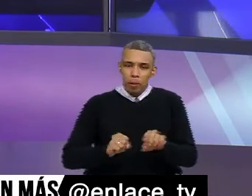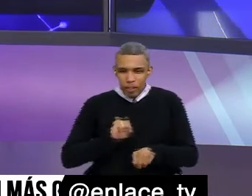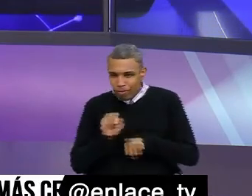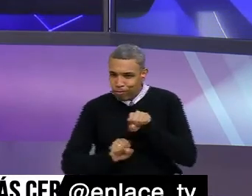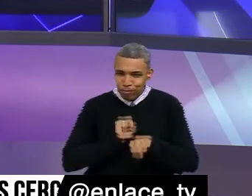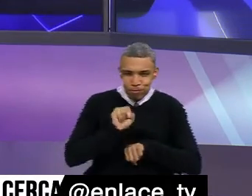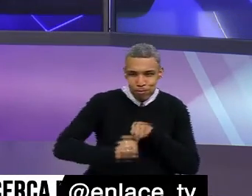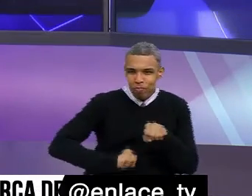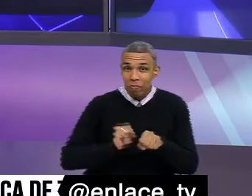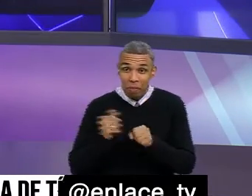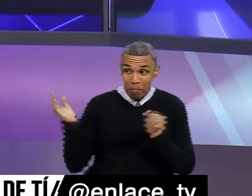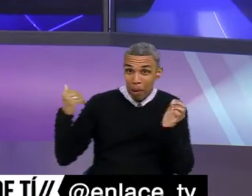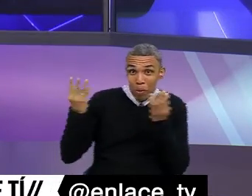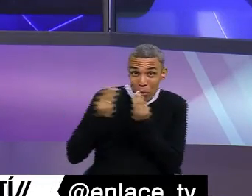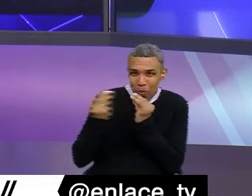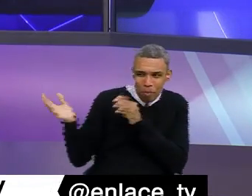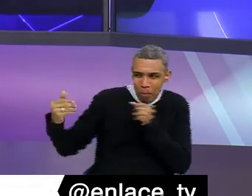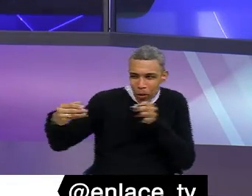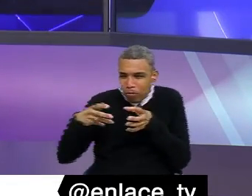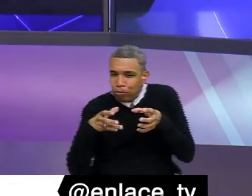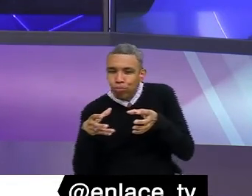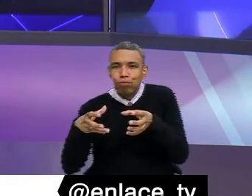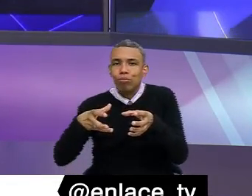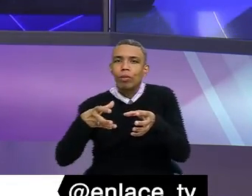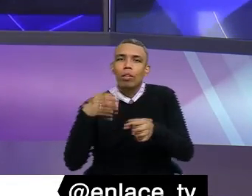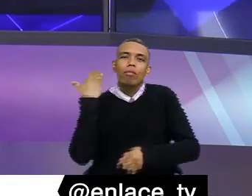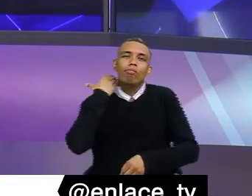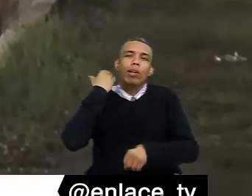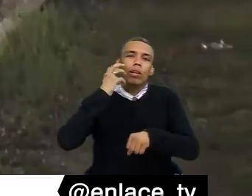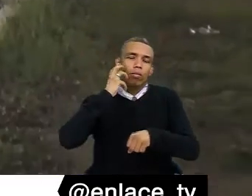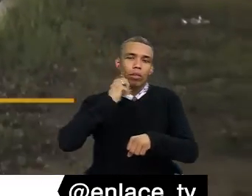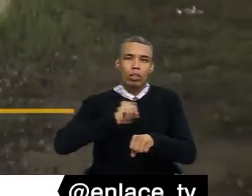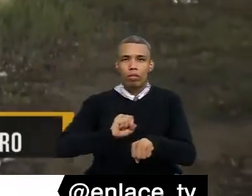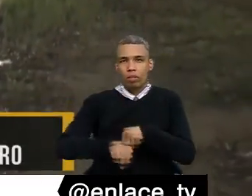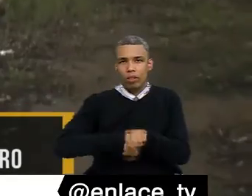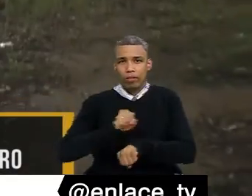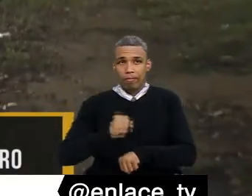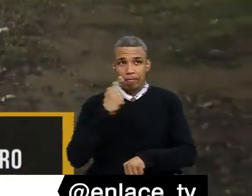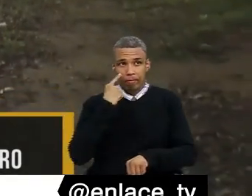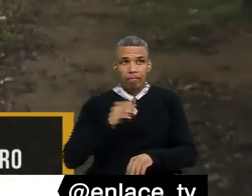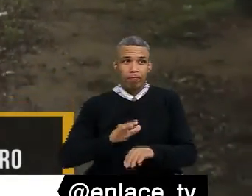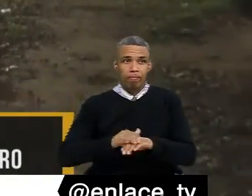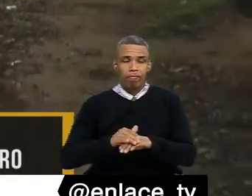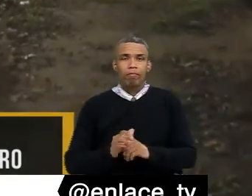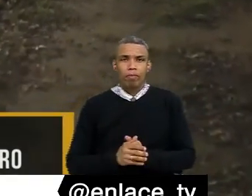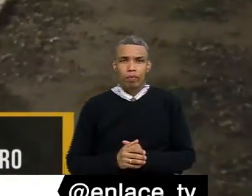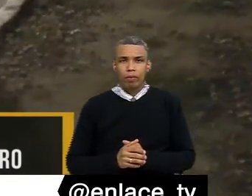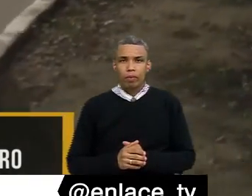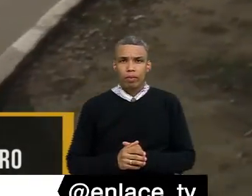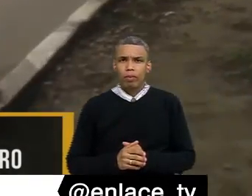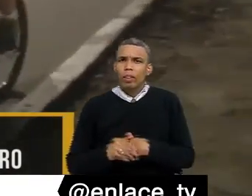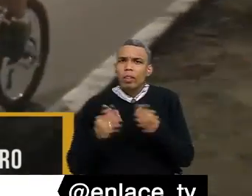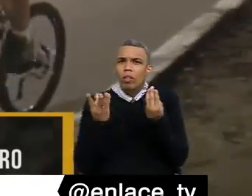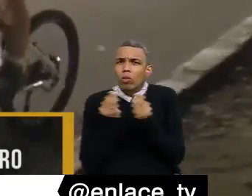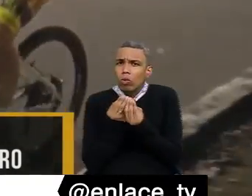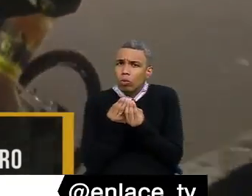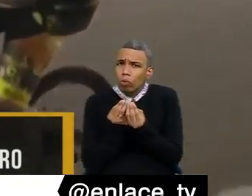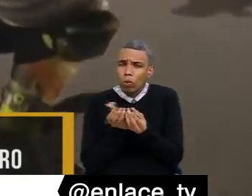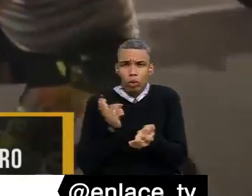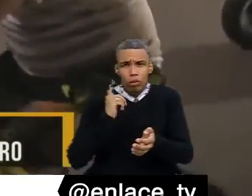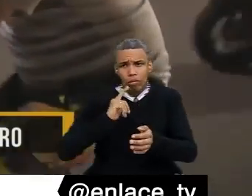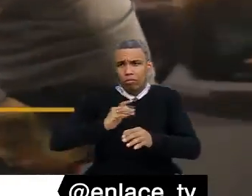prácticas nocturnas llevándose sus bicicletas. Una grave denuncia se ha conocido esta semana por parte de un grupo de deportistas que practica